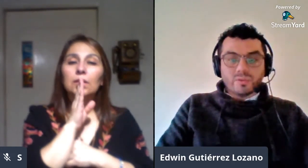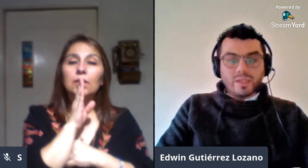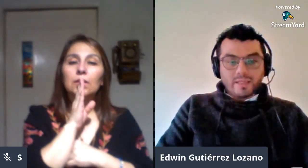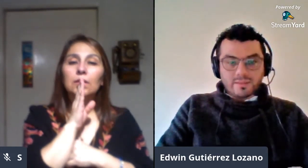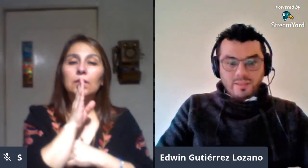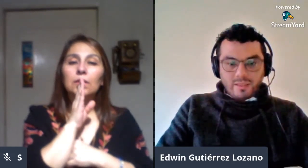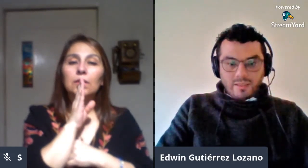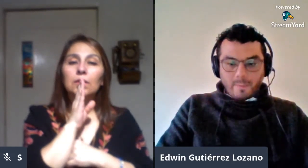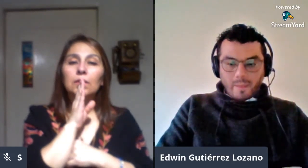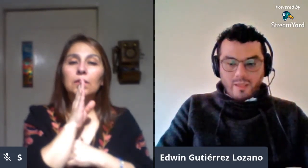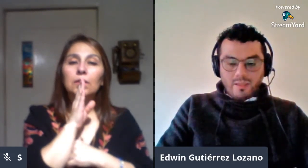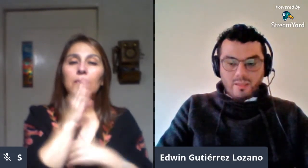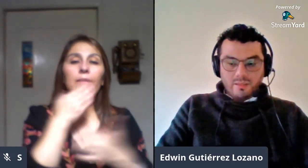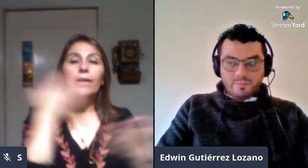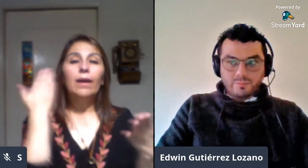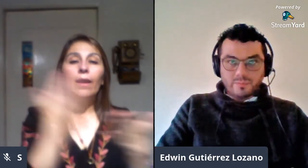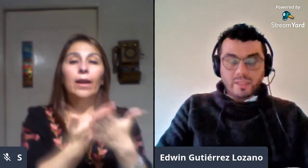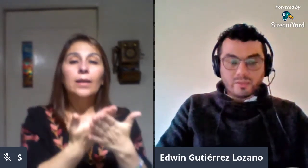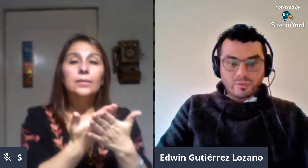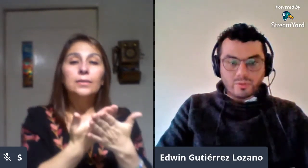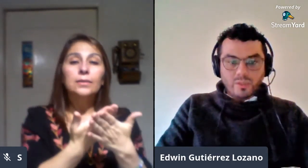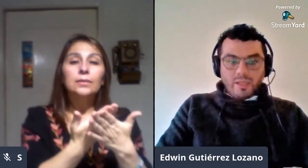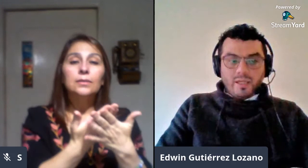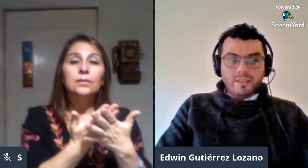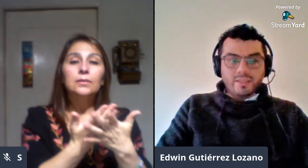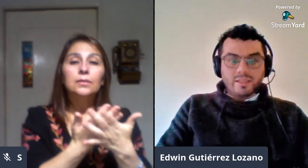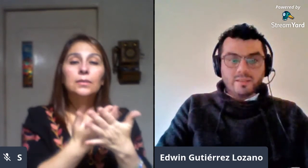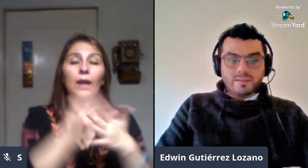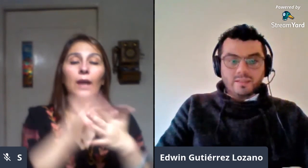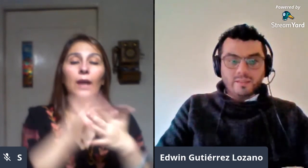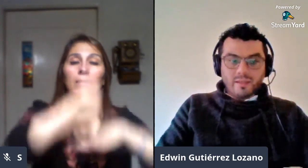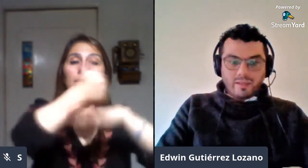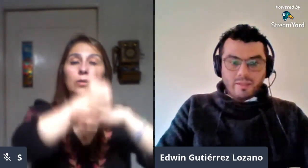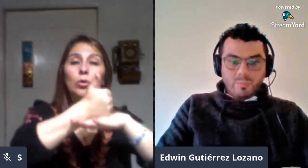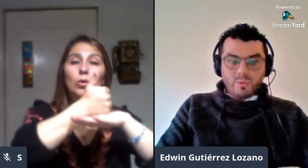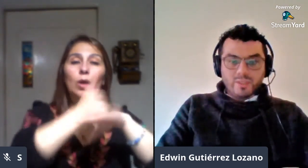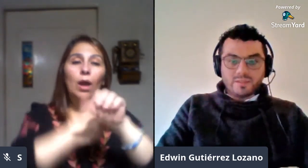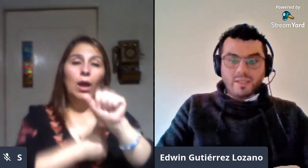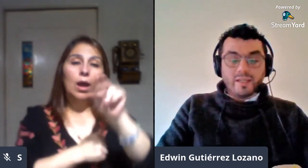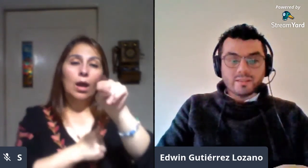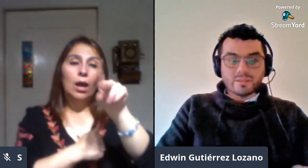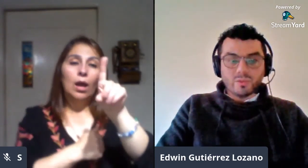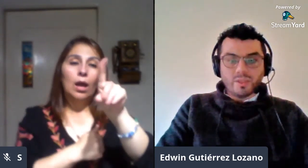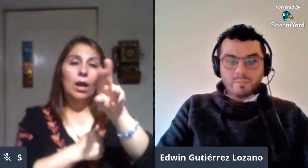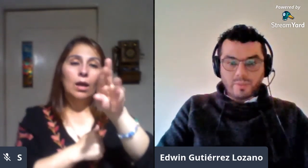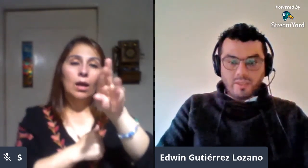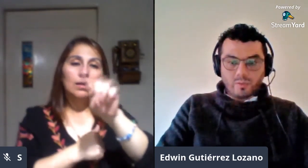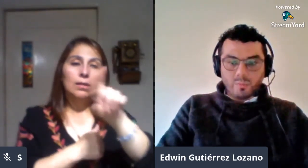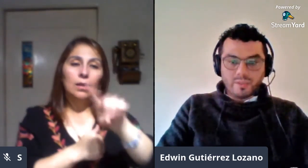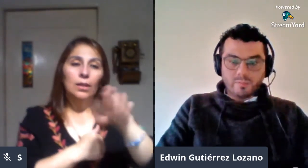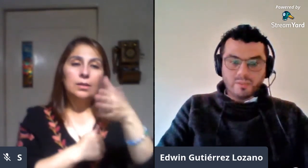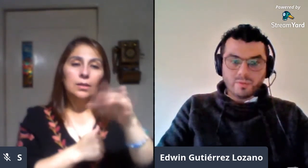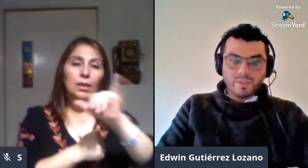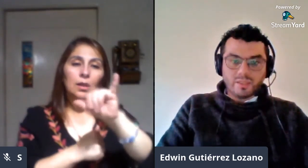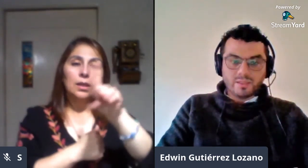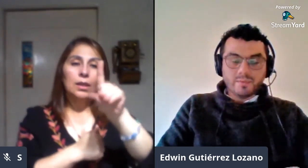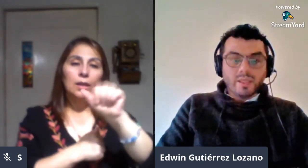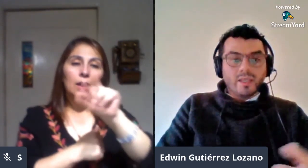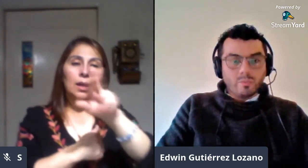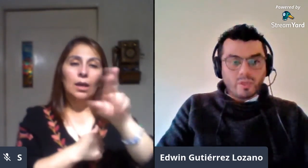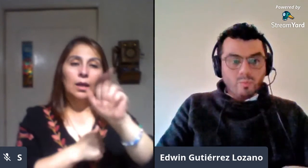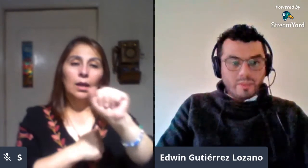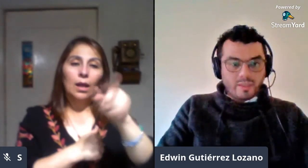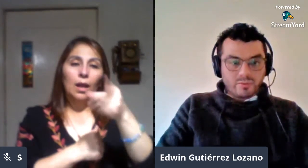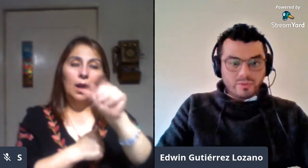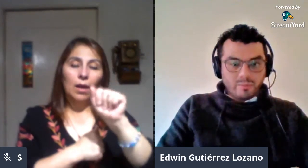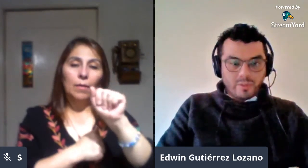de esto. Gracias al director Andrés Hidárraga por esa gestión para el acompañamiento de ella